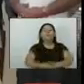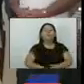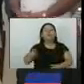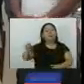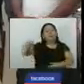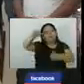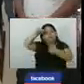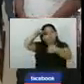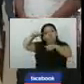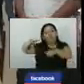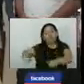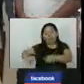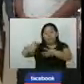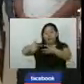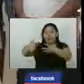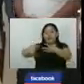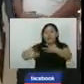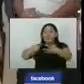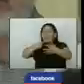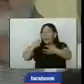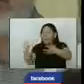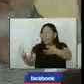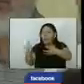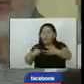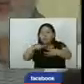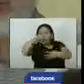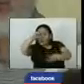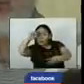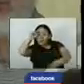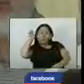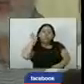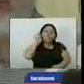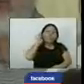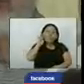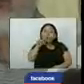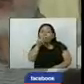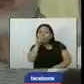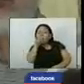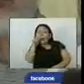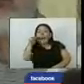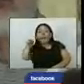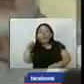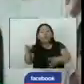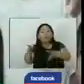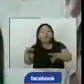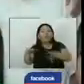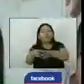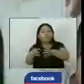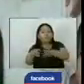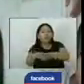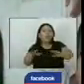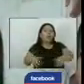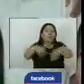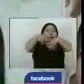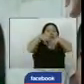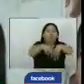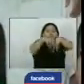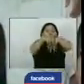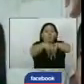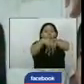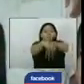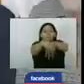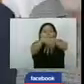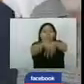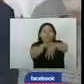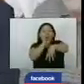La aprobación de una ley para los empleados de seguridad privada es otra de las peticiones que la unidad sindical salvadoreña tendrá en la marcha del 1 de mayo.